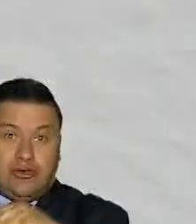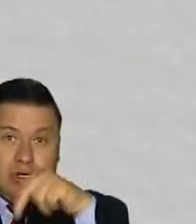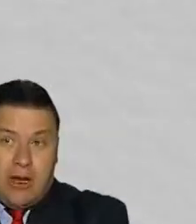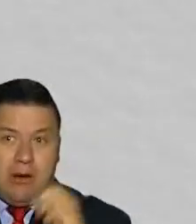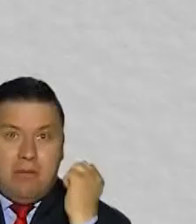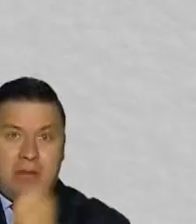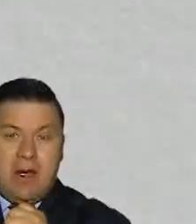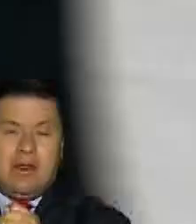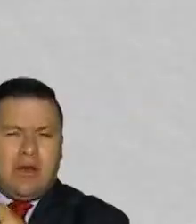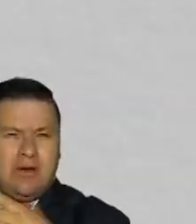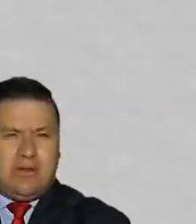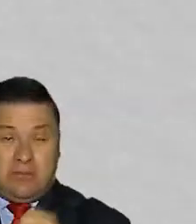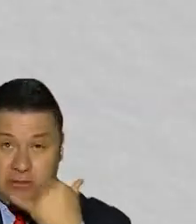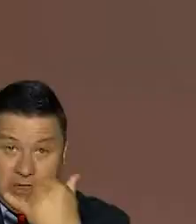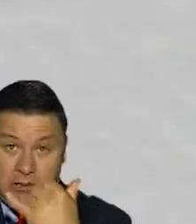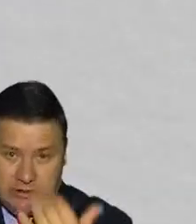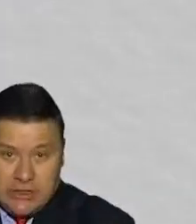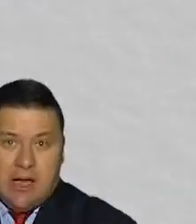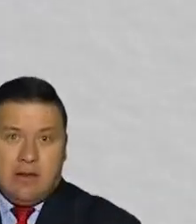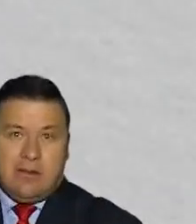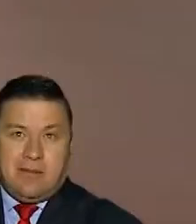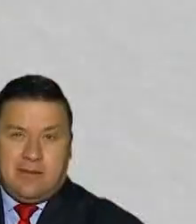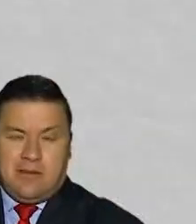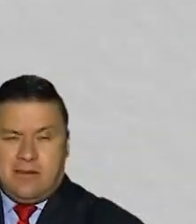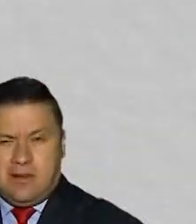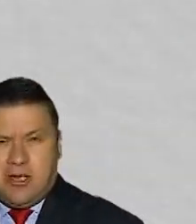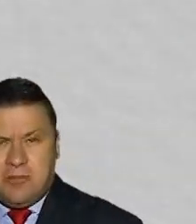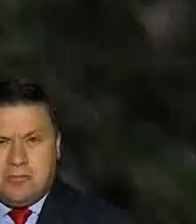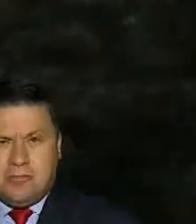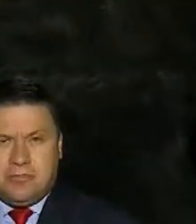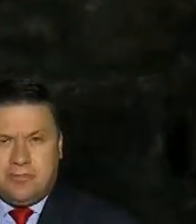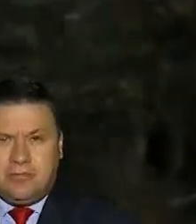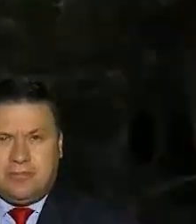líderes sociales. Llame a la línea